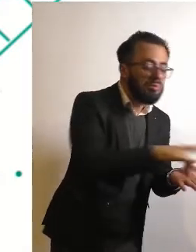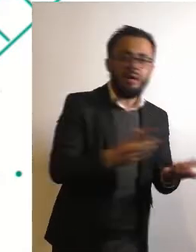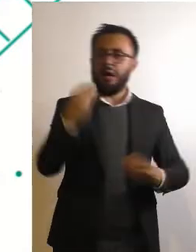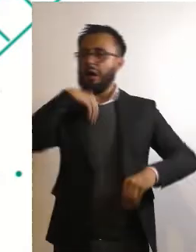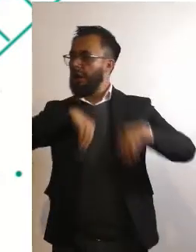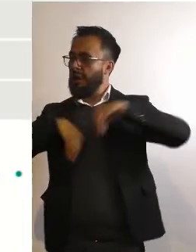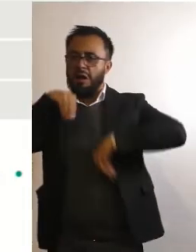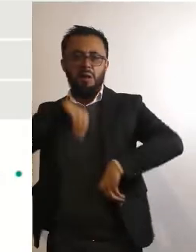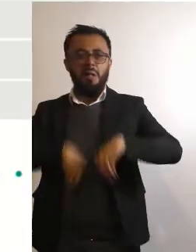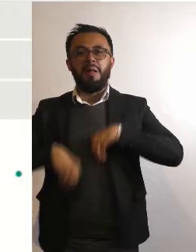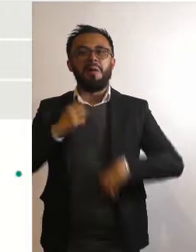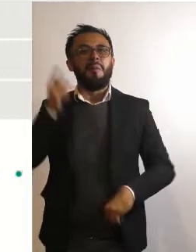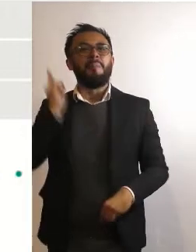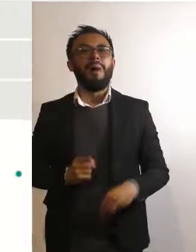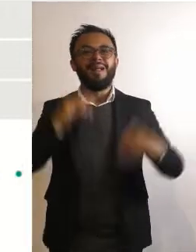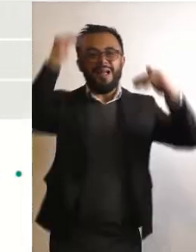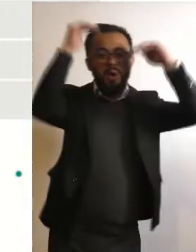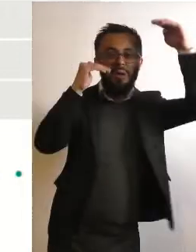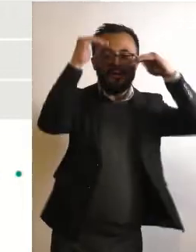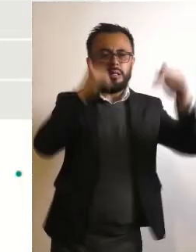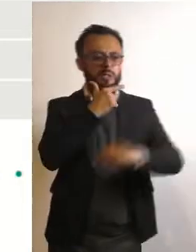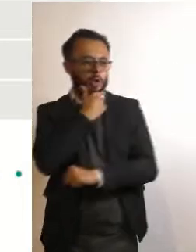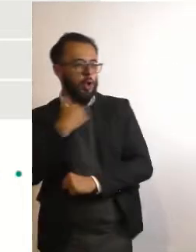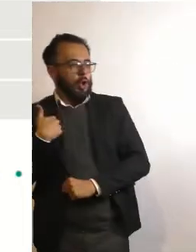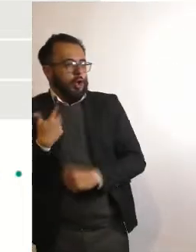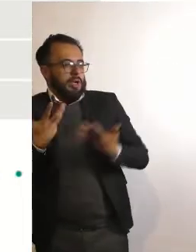particulares. Siguiente.